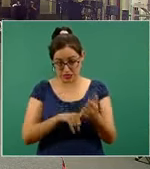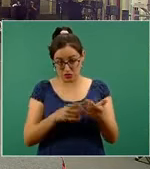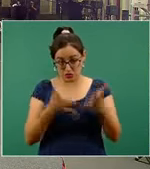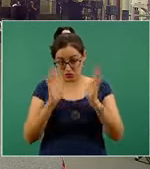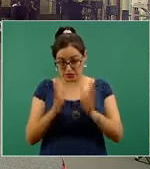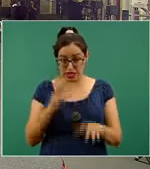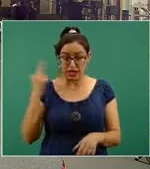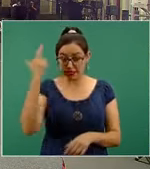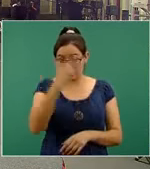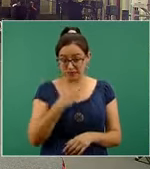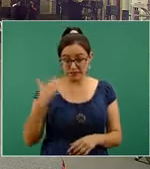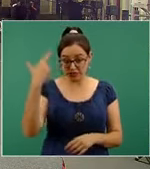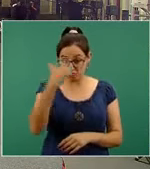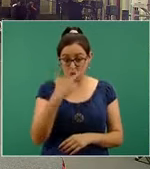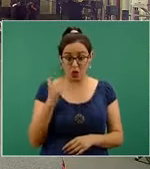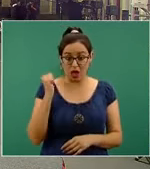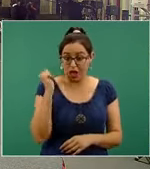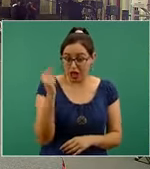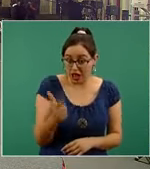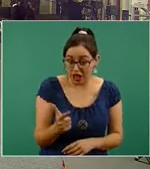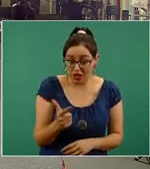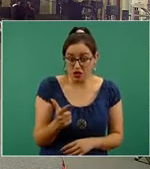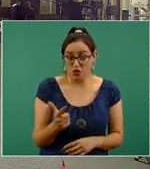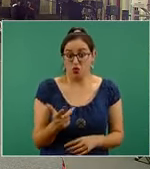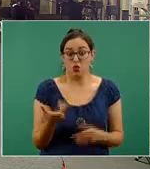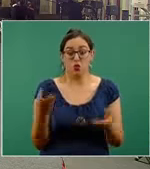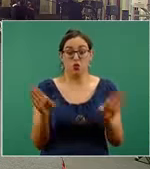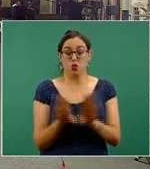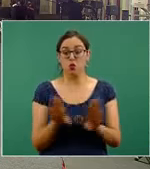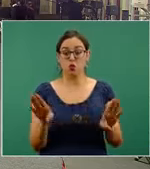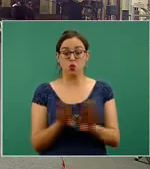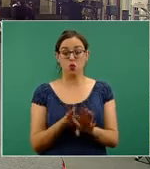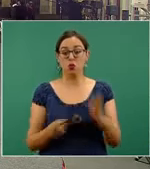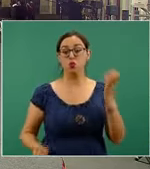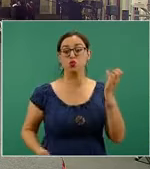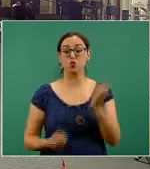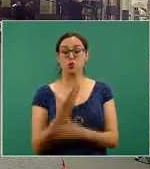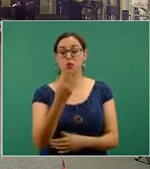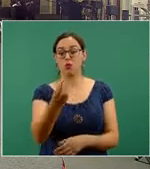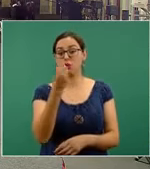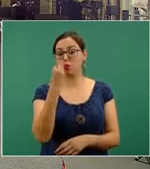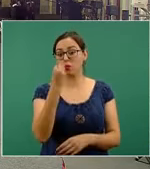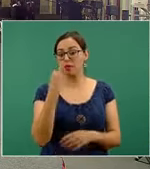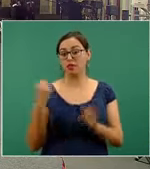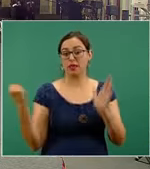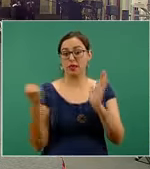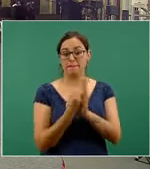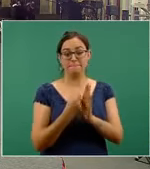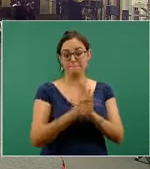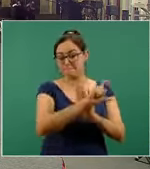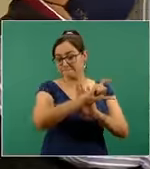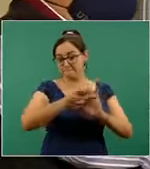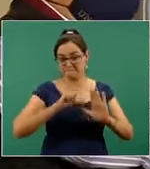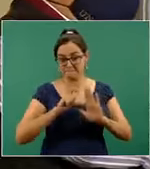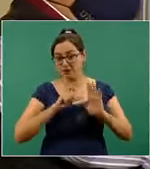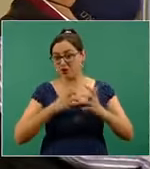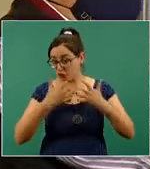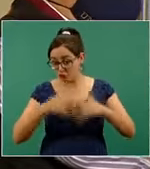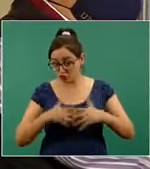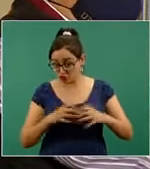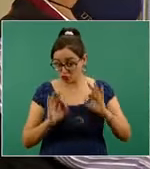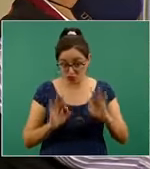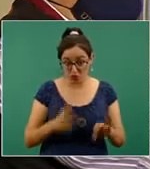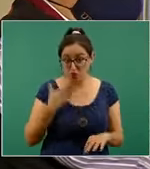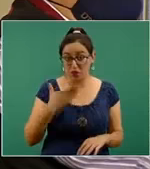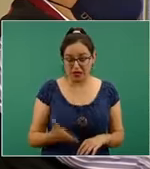de resultados de cómo ha funcionado el etiquetado nuevo en los productos. Sé que es muy reciente, pero no sé si ustedes ya